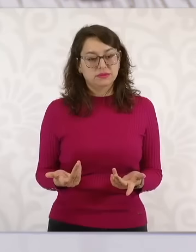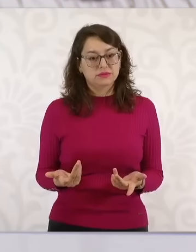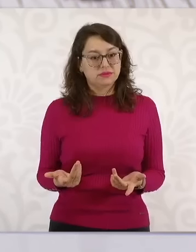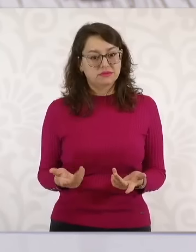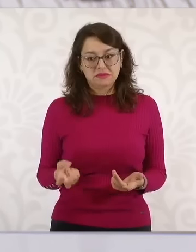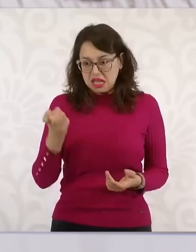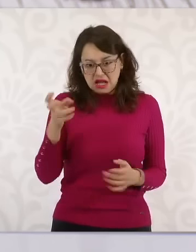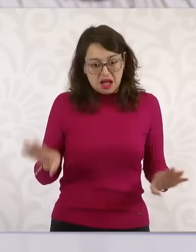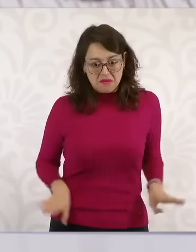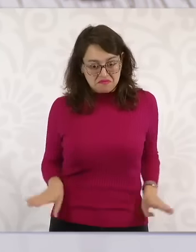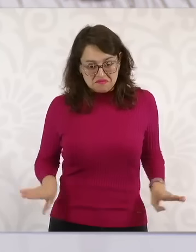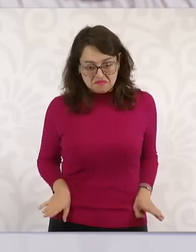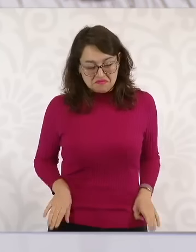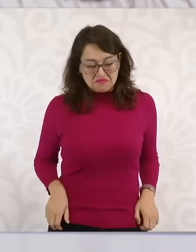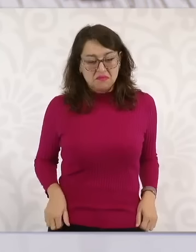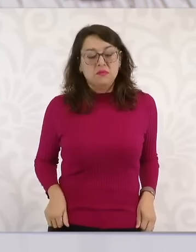Michoacán.